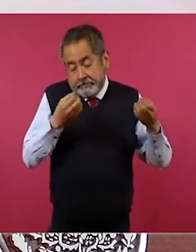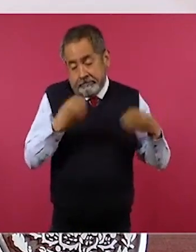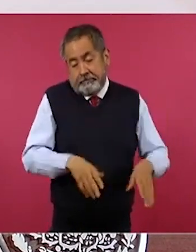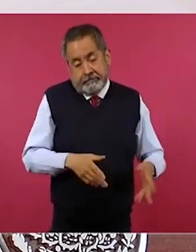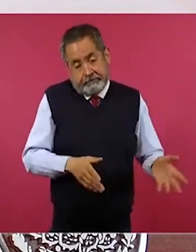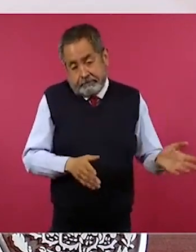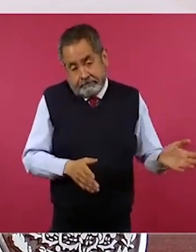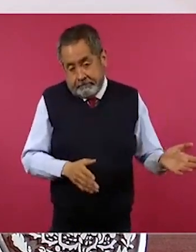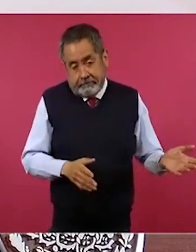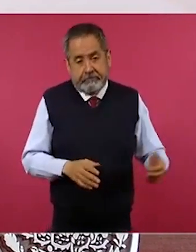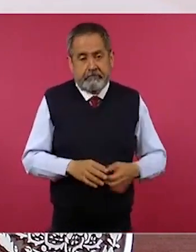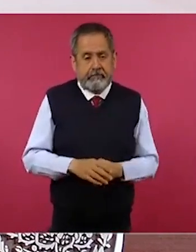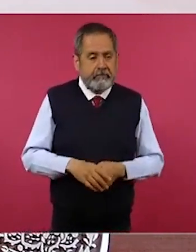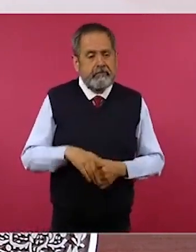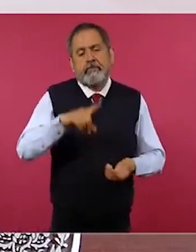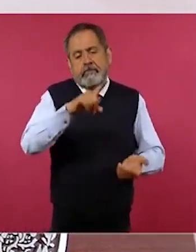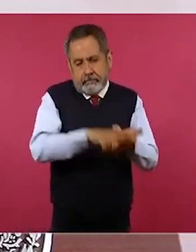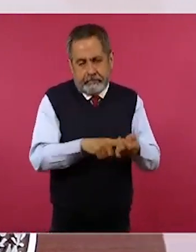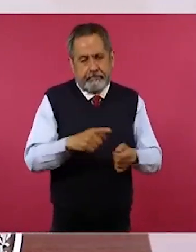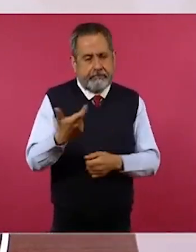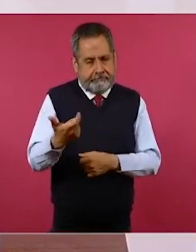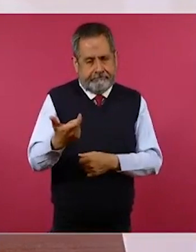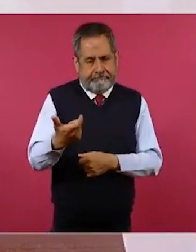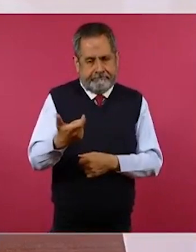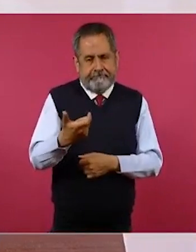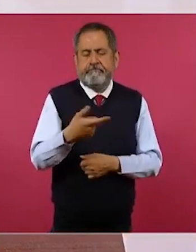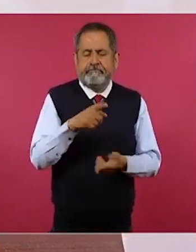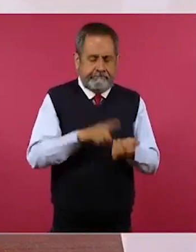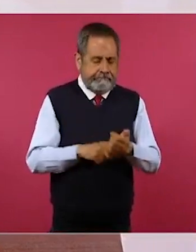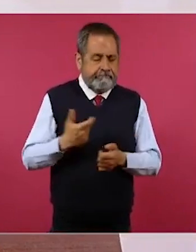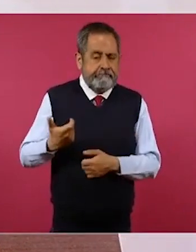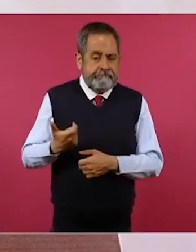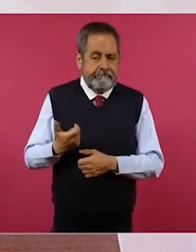Claro, esto tiene que ver con el dinero,